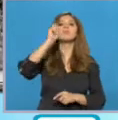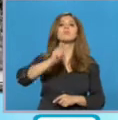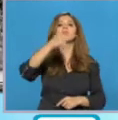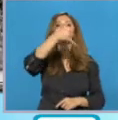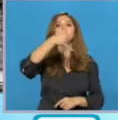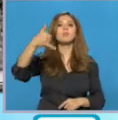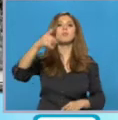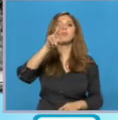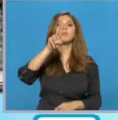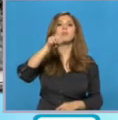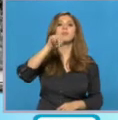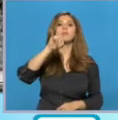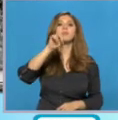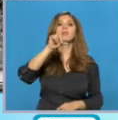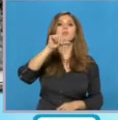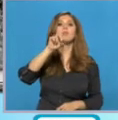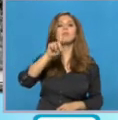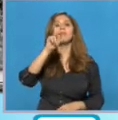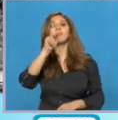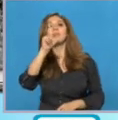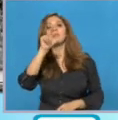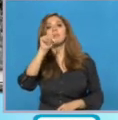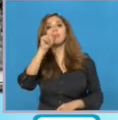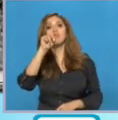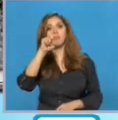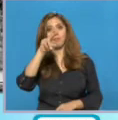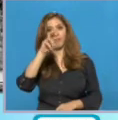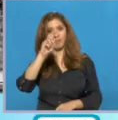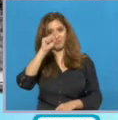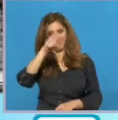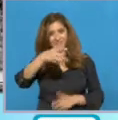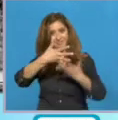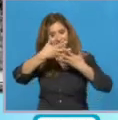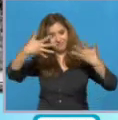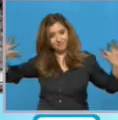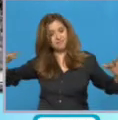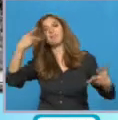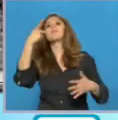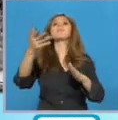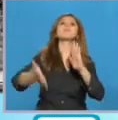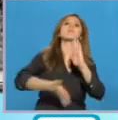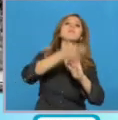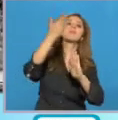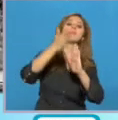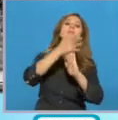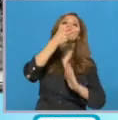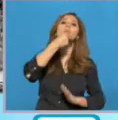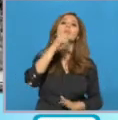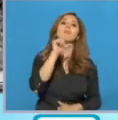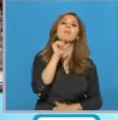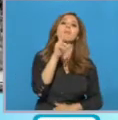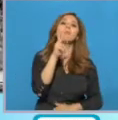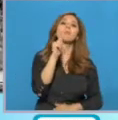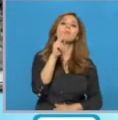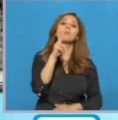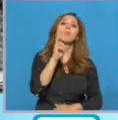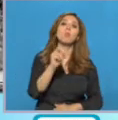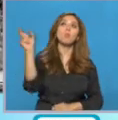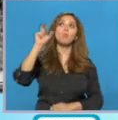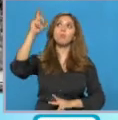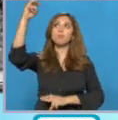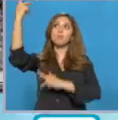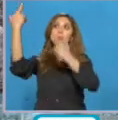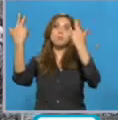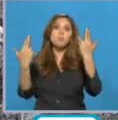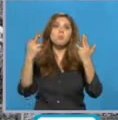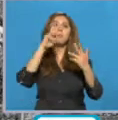Pani. Claro. Exacto, claro. ese terreno era enorme. ¿Qué pasa con la fachada? La fachada Arturo Quintana, un empresario mexicano, la compra cuando están destruyéndola y